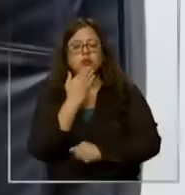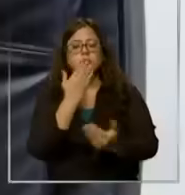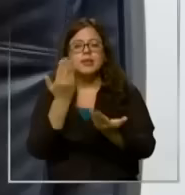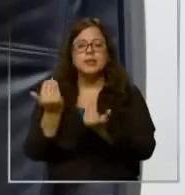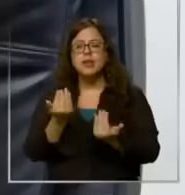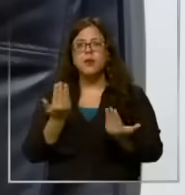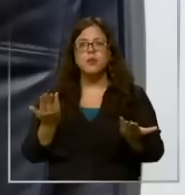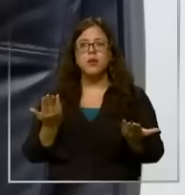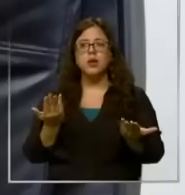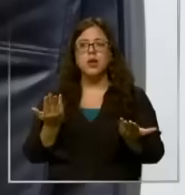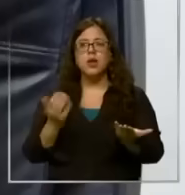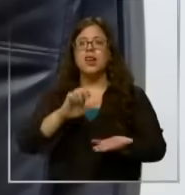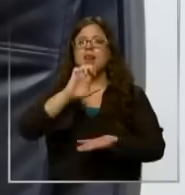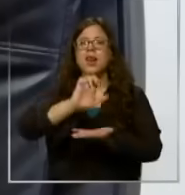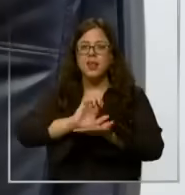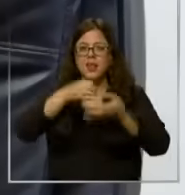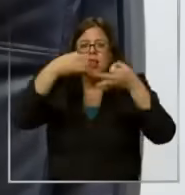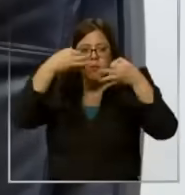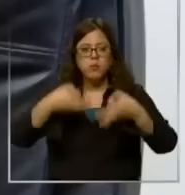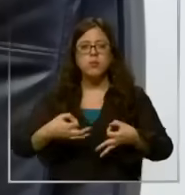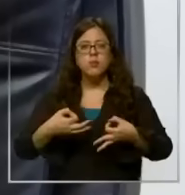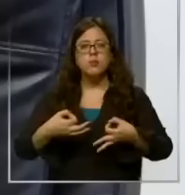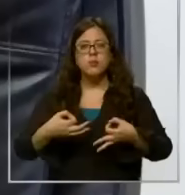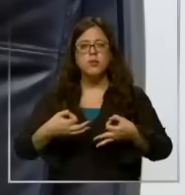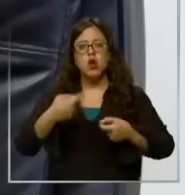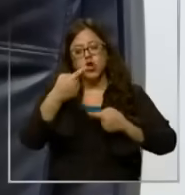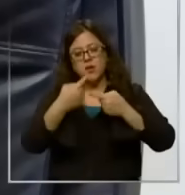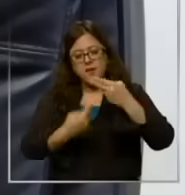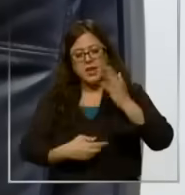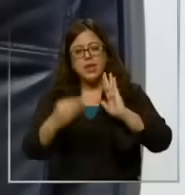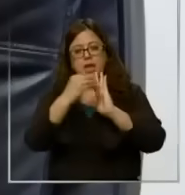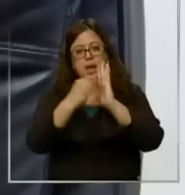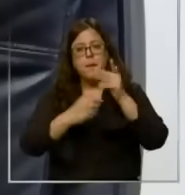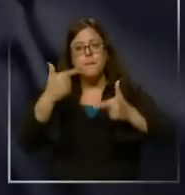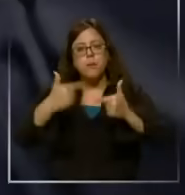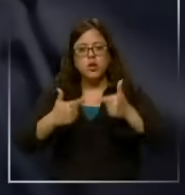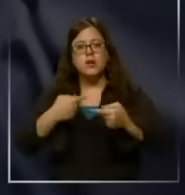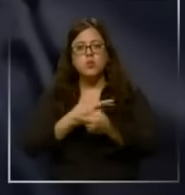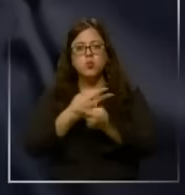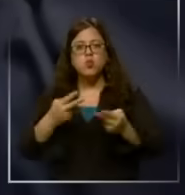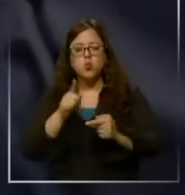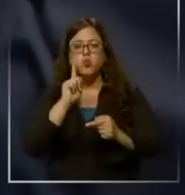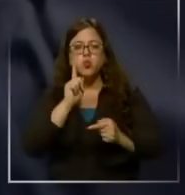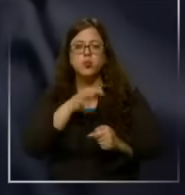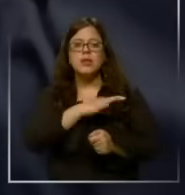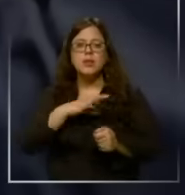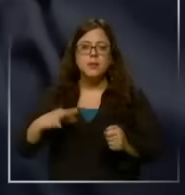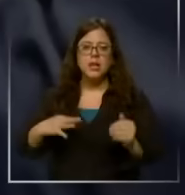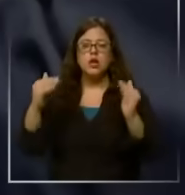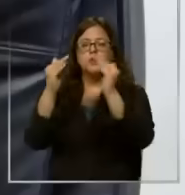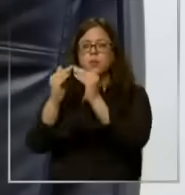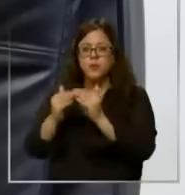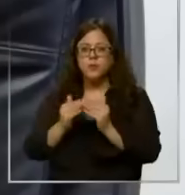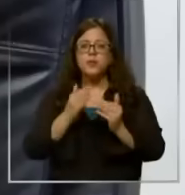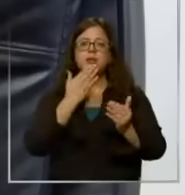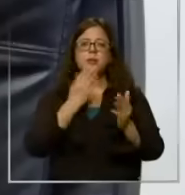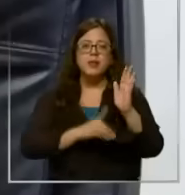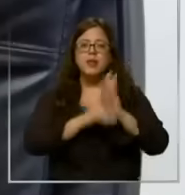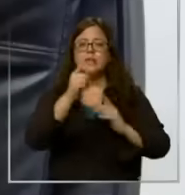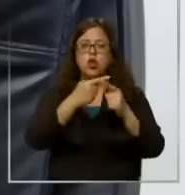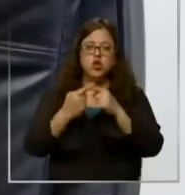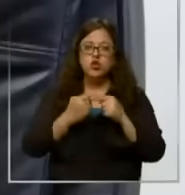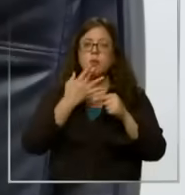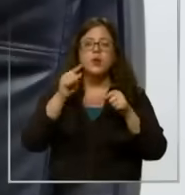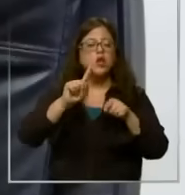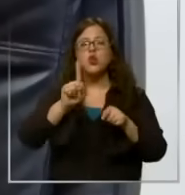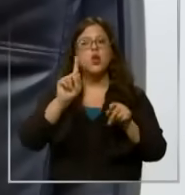necesitamos un Estado más presente con las distintas políticas públicas que tiene, ya sea el Ministerio de Vivienda, el Ministerio de Desarrollo Social, porque esto